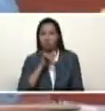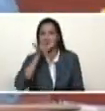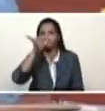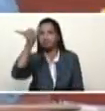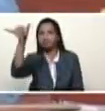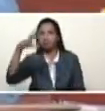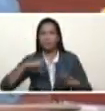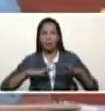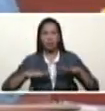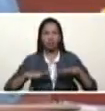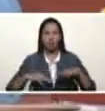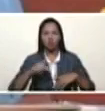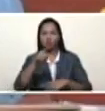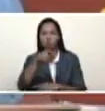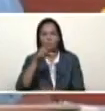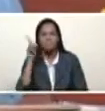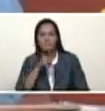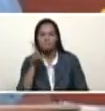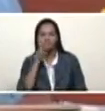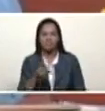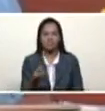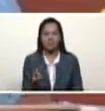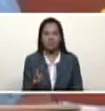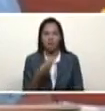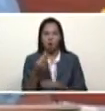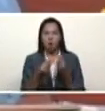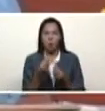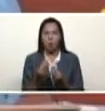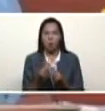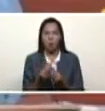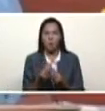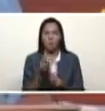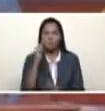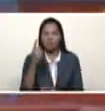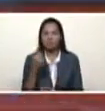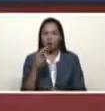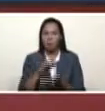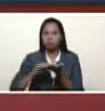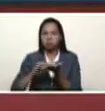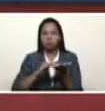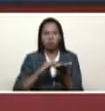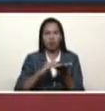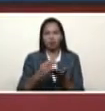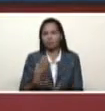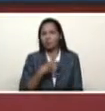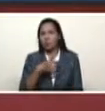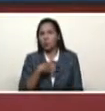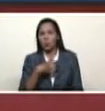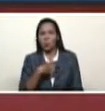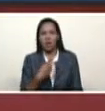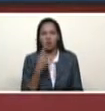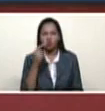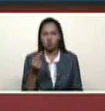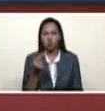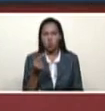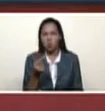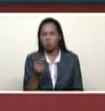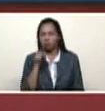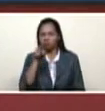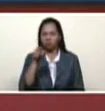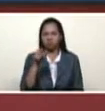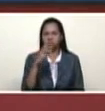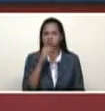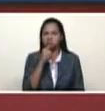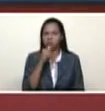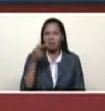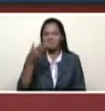Farsante, mentiroso. No pretendo que rectifique porque jamás rectificará. Tú eres una cloaca y un mercenario de